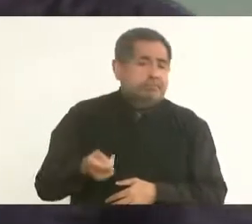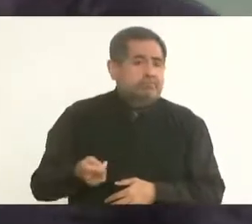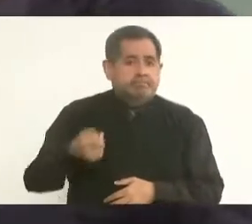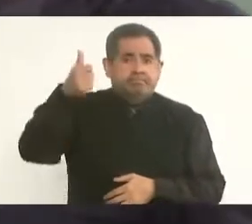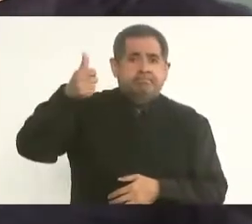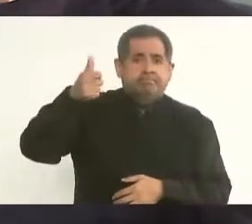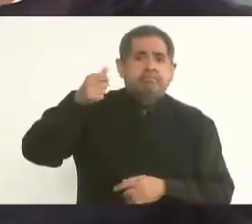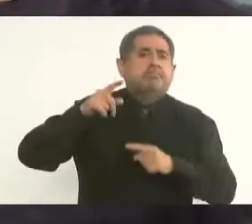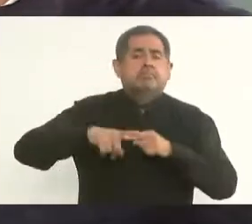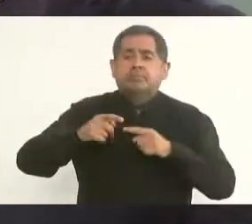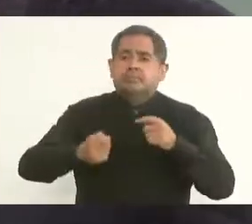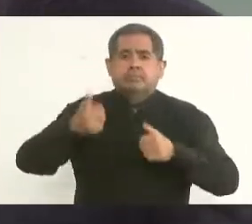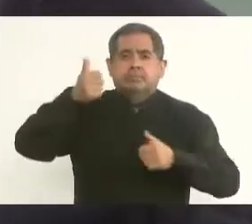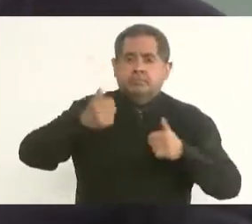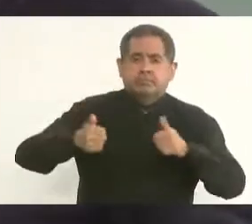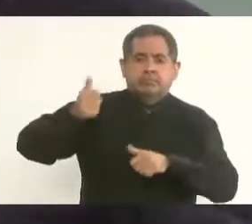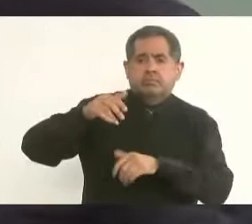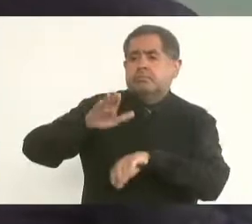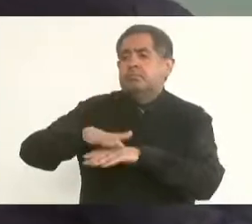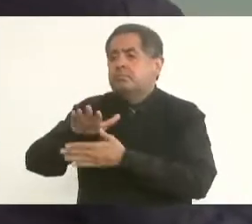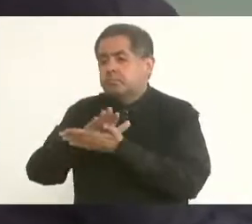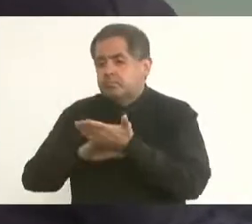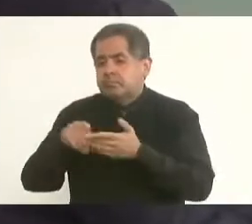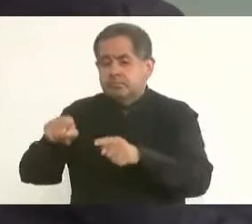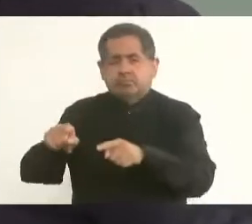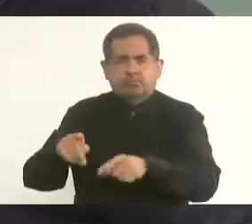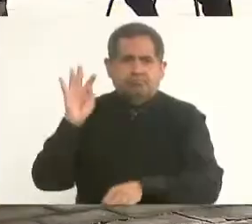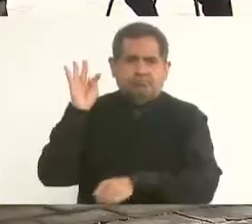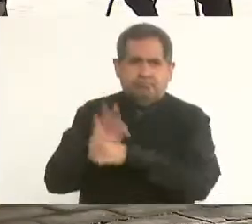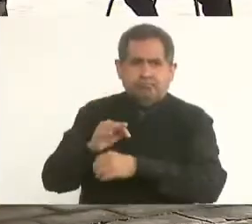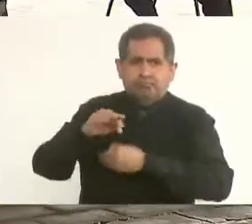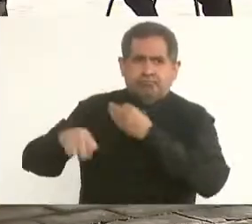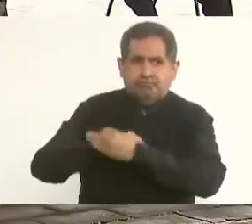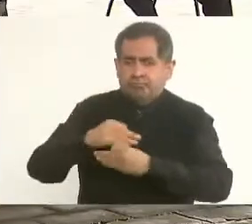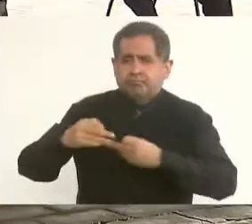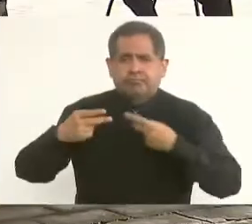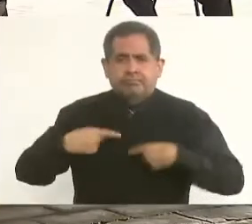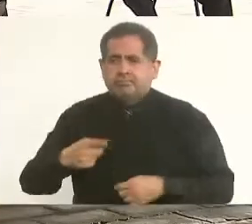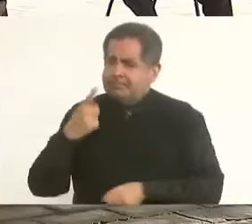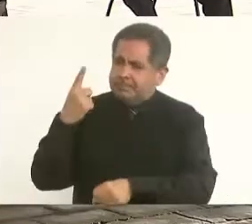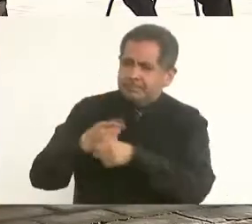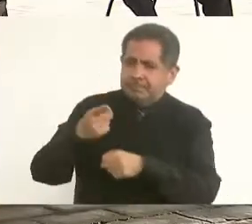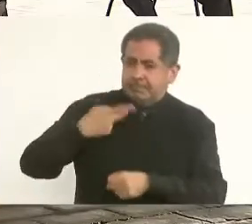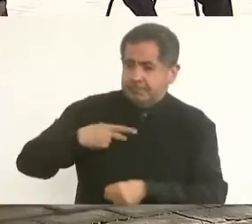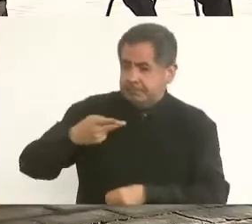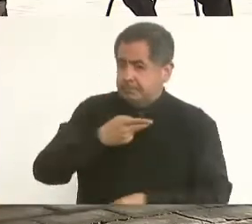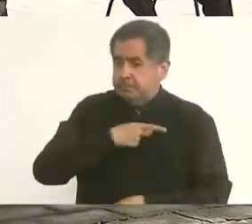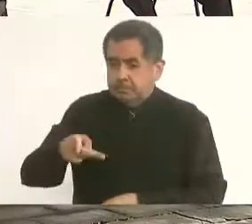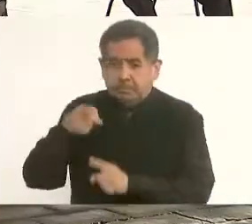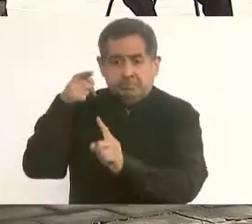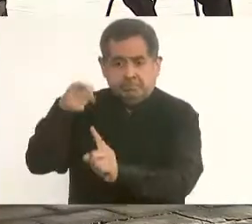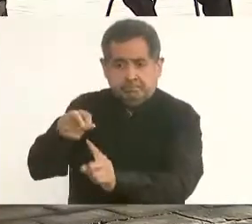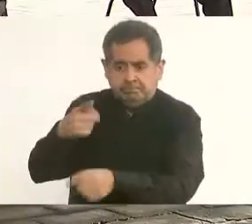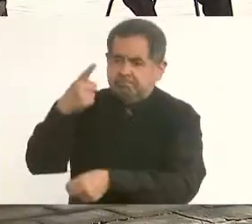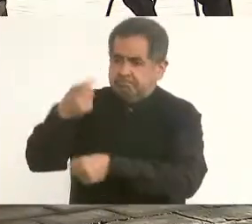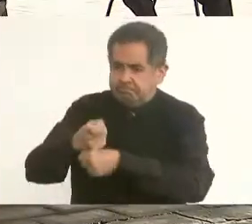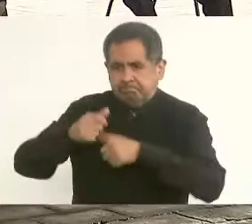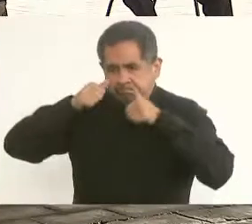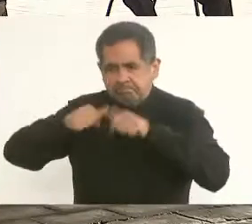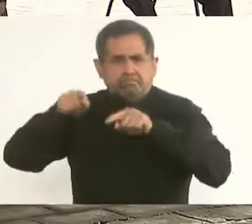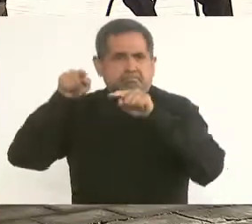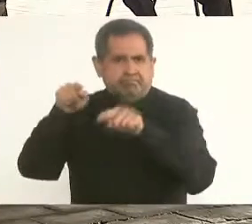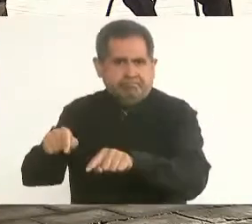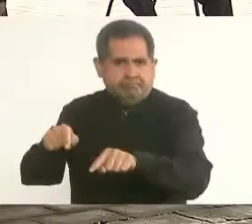preferencia a la gente humilde, por el bien de todos, primero los pobres. Me